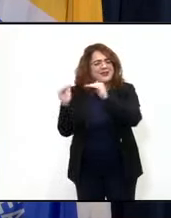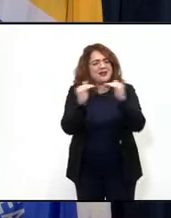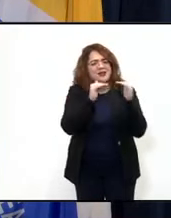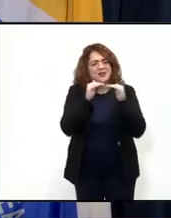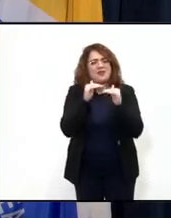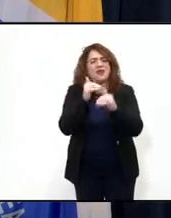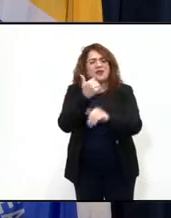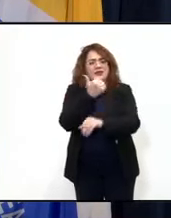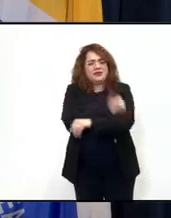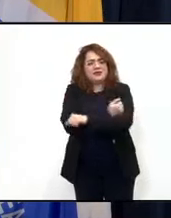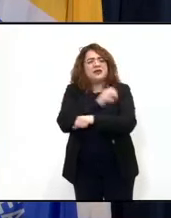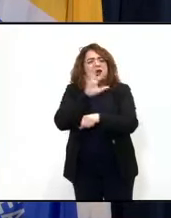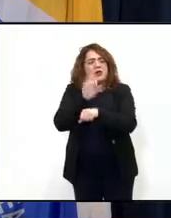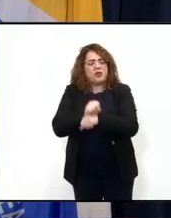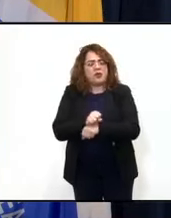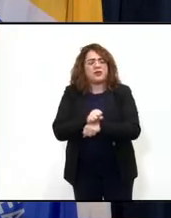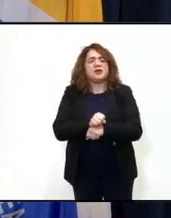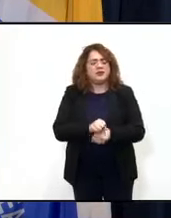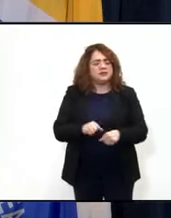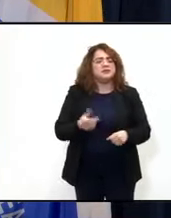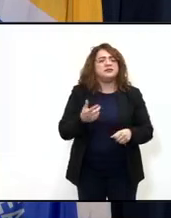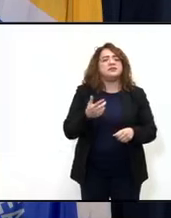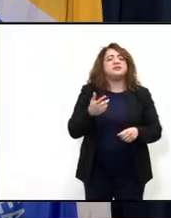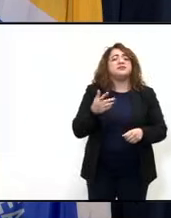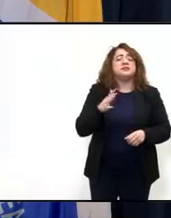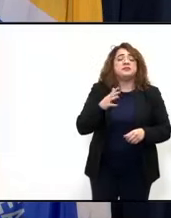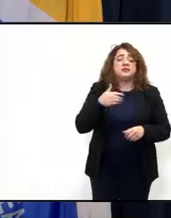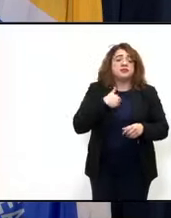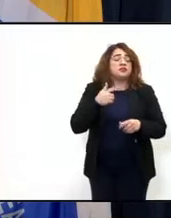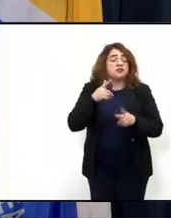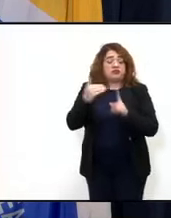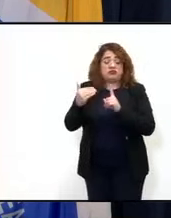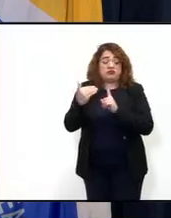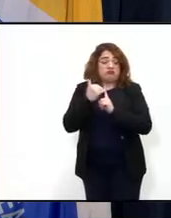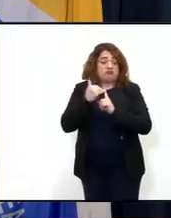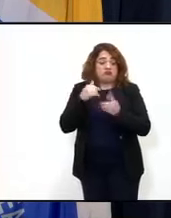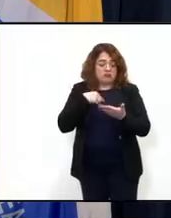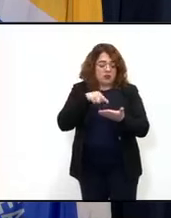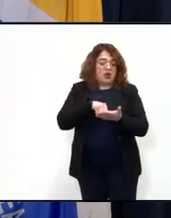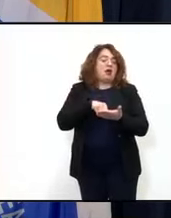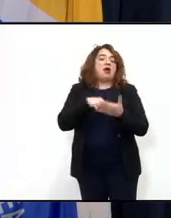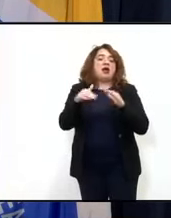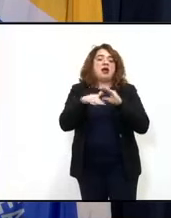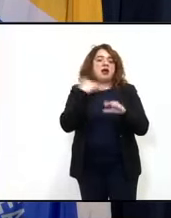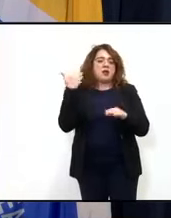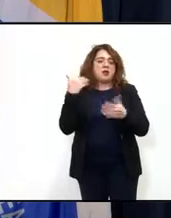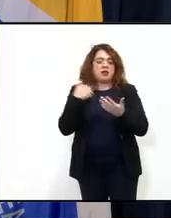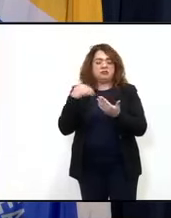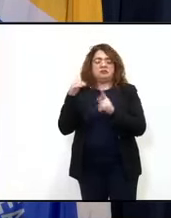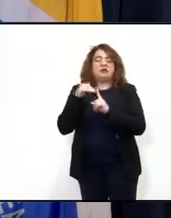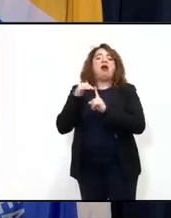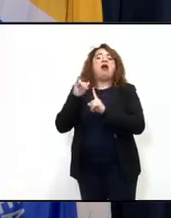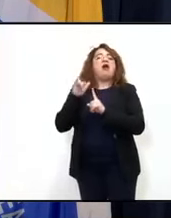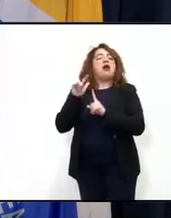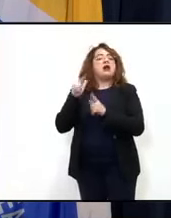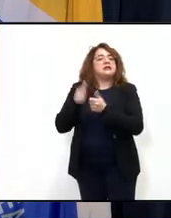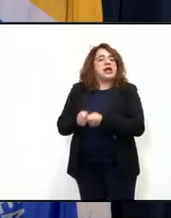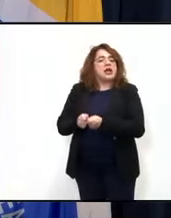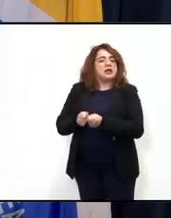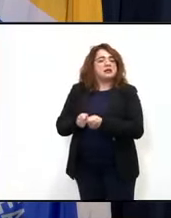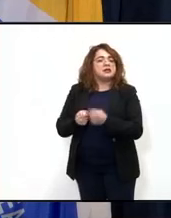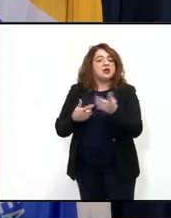entrar, poner su información y ellos lo van a notificar cuando usted es elegible para recibir esa